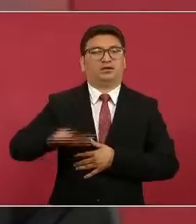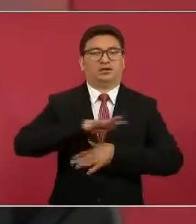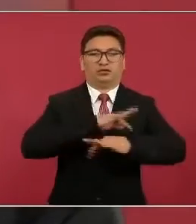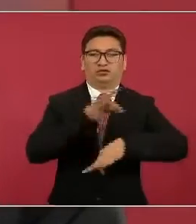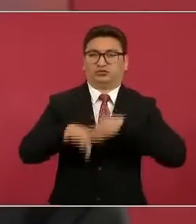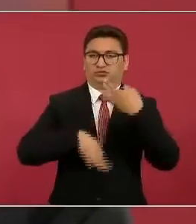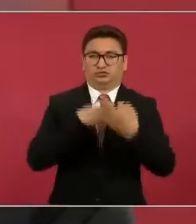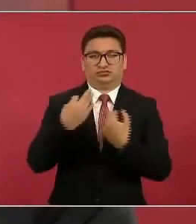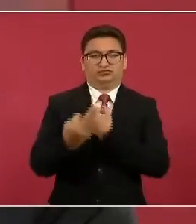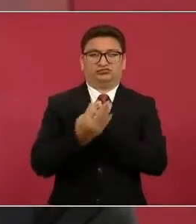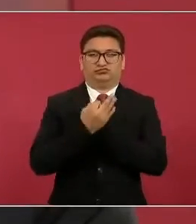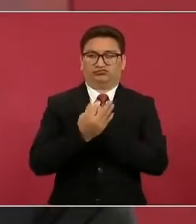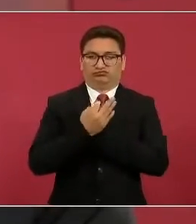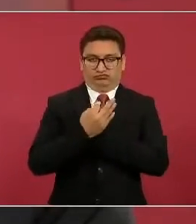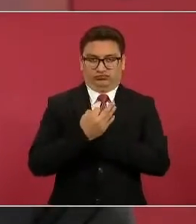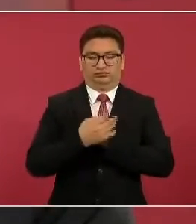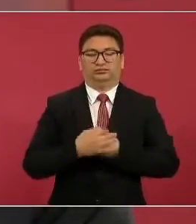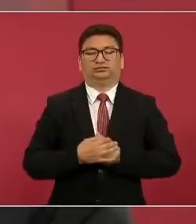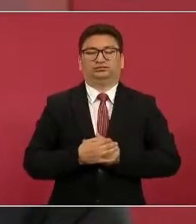protegiéramos.